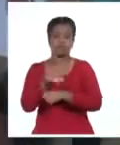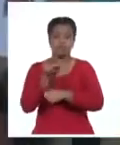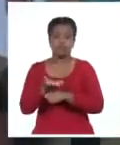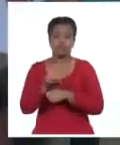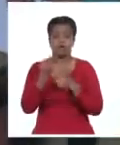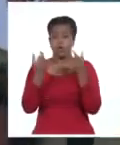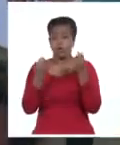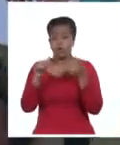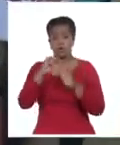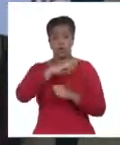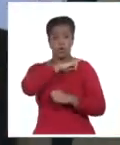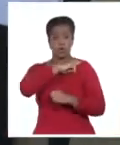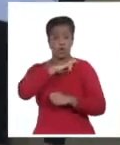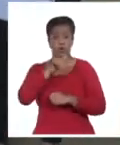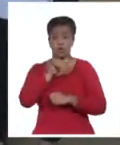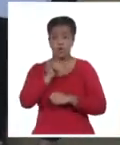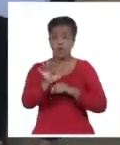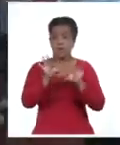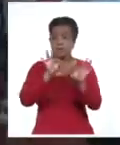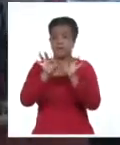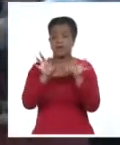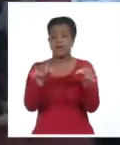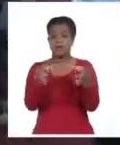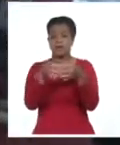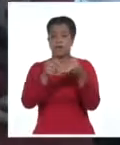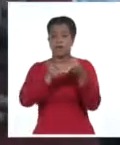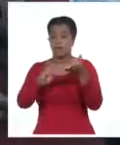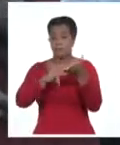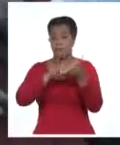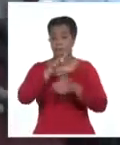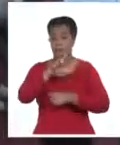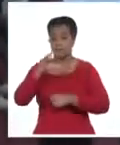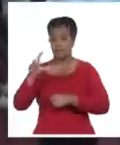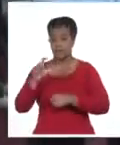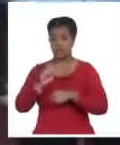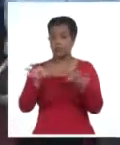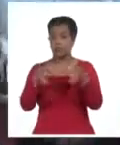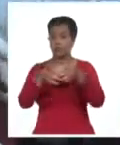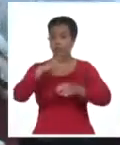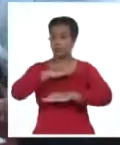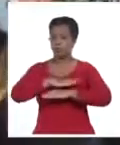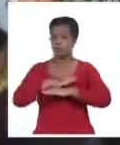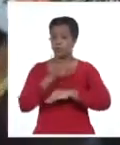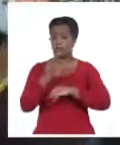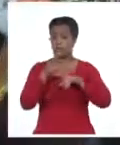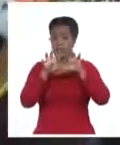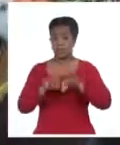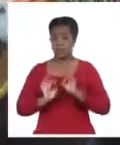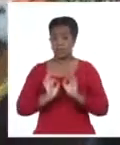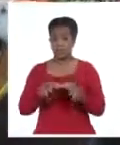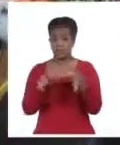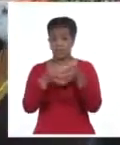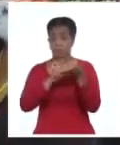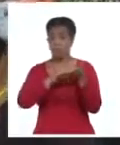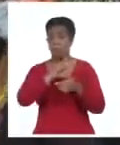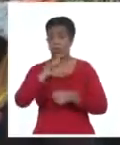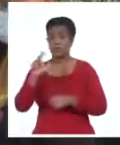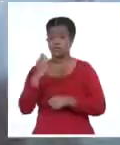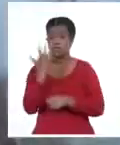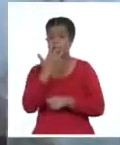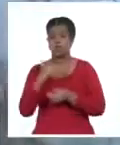cuadros. También fueron electos el comité provincial del partido con su buró ejecutivo y como primer secretario de esa organización en la provincia,